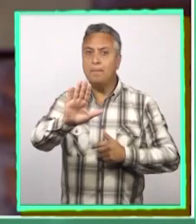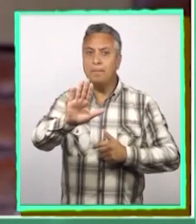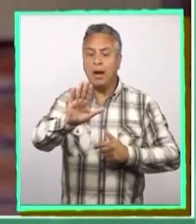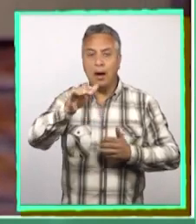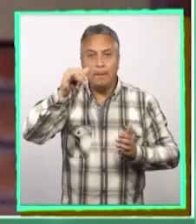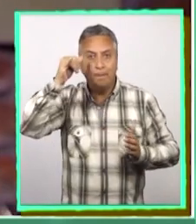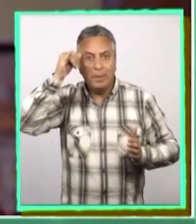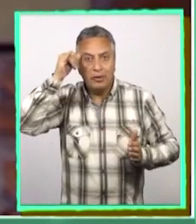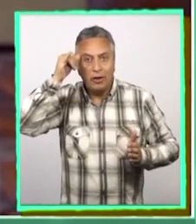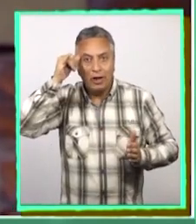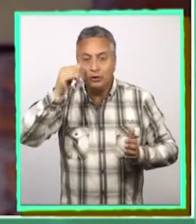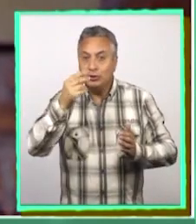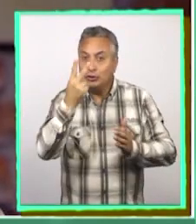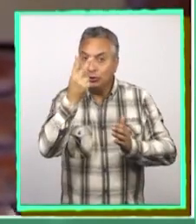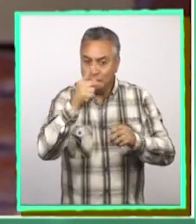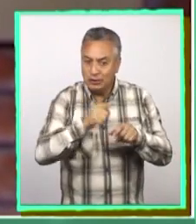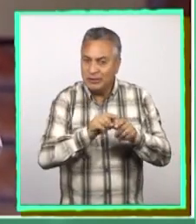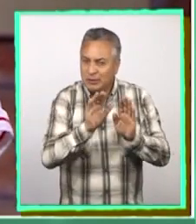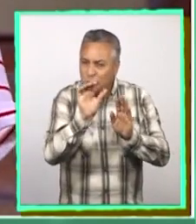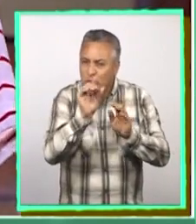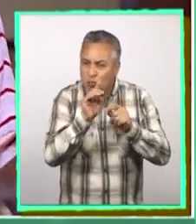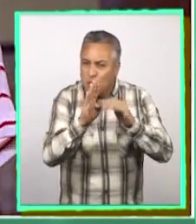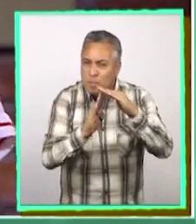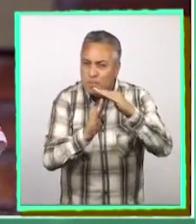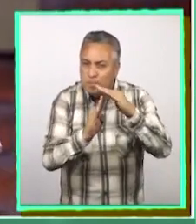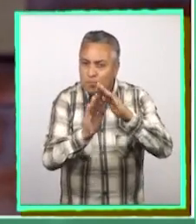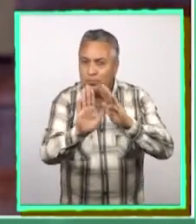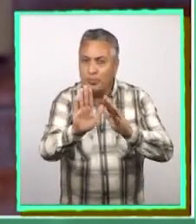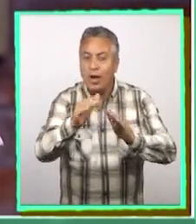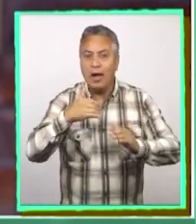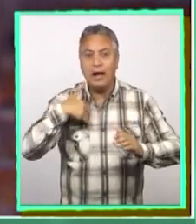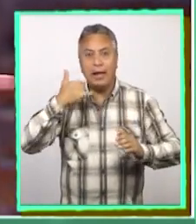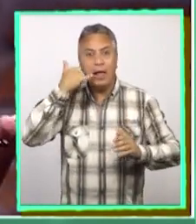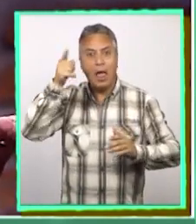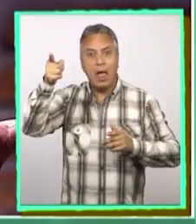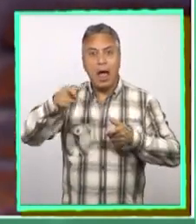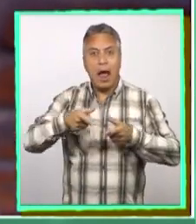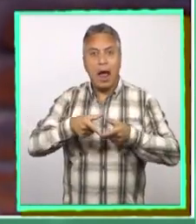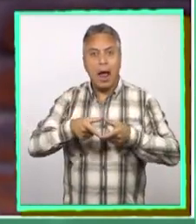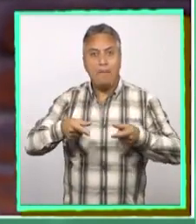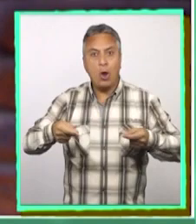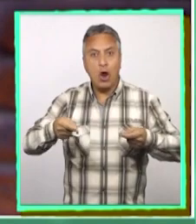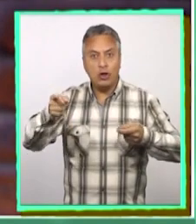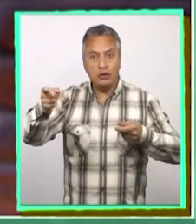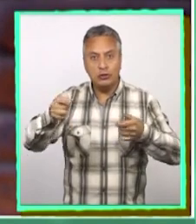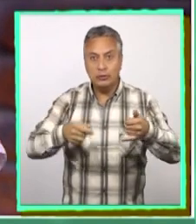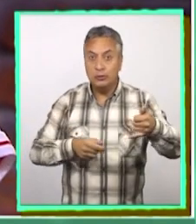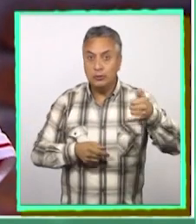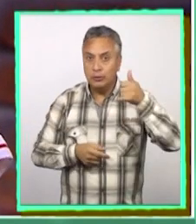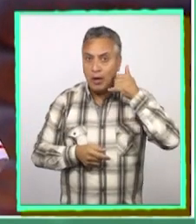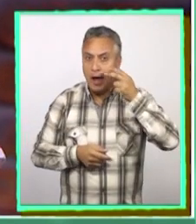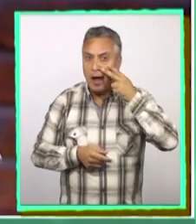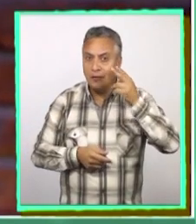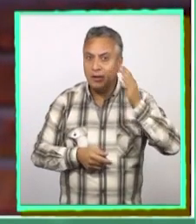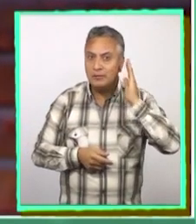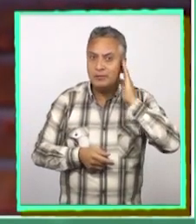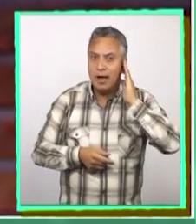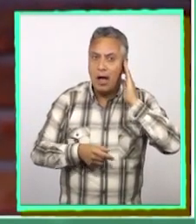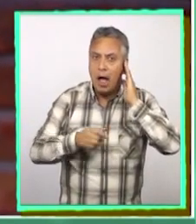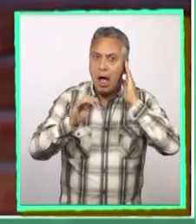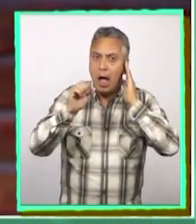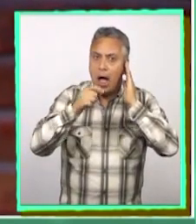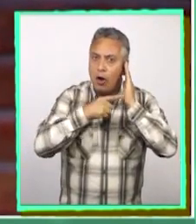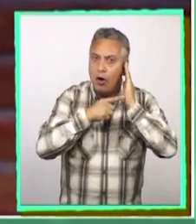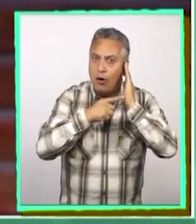Uy, ¿me perdonan dos segunditos? Es que me está llamando una amiga, la Fran, que está en Japón. A ver, le voy a contestar.